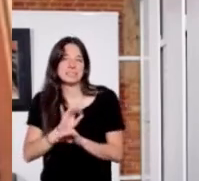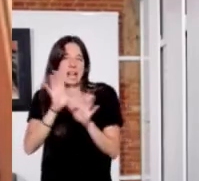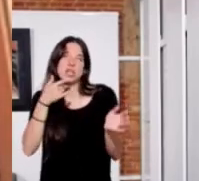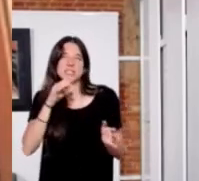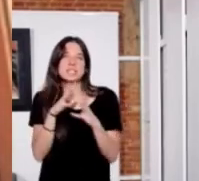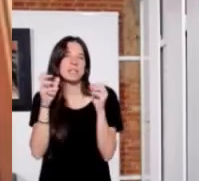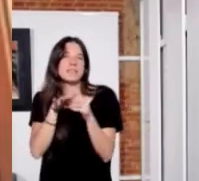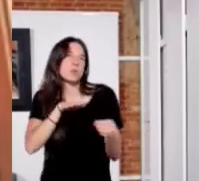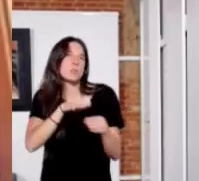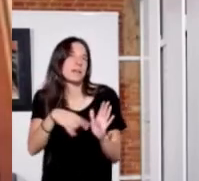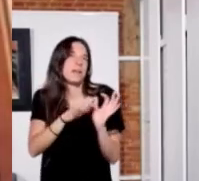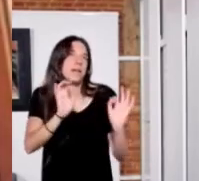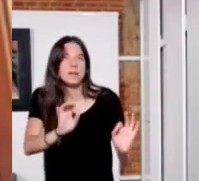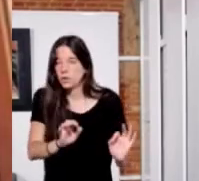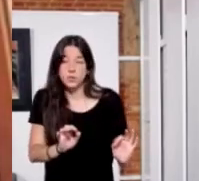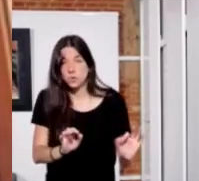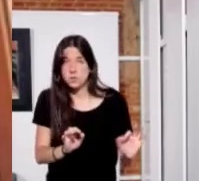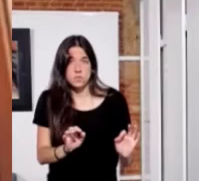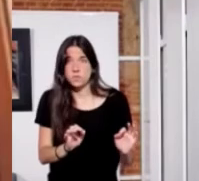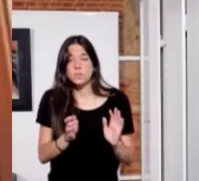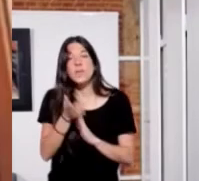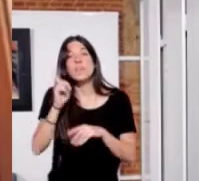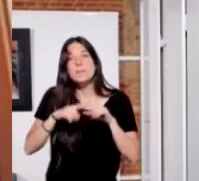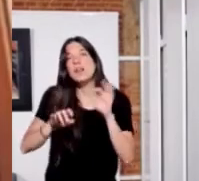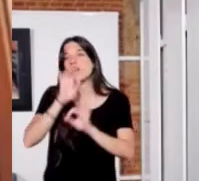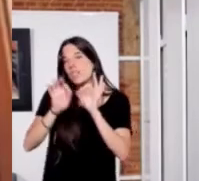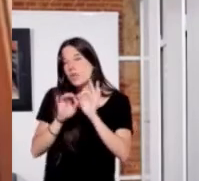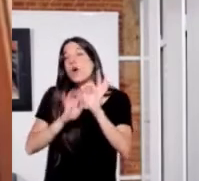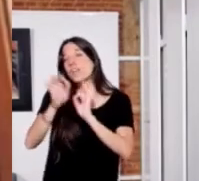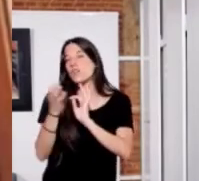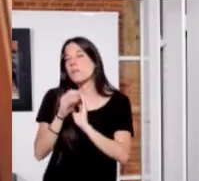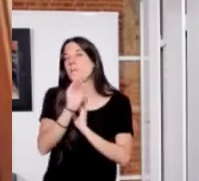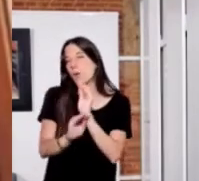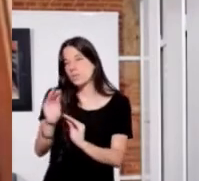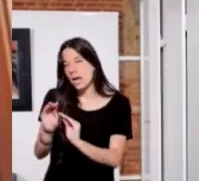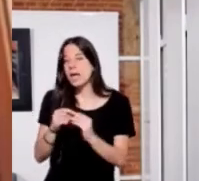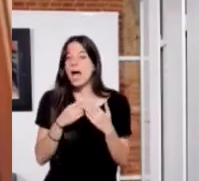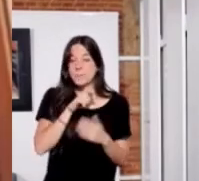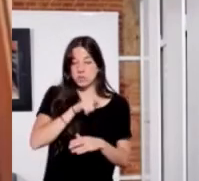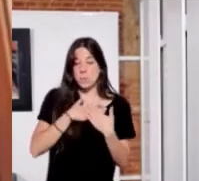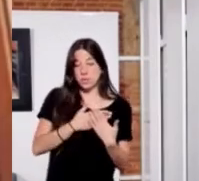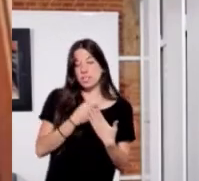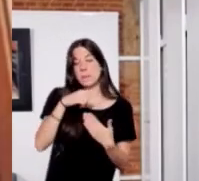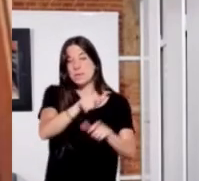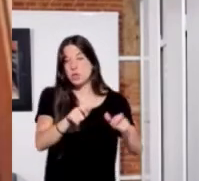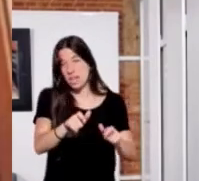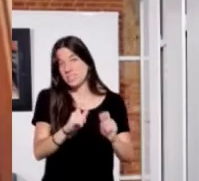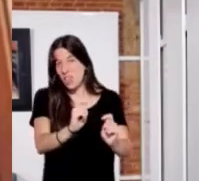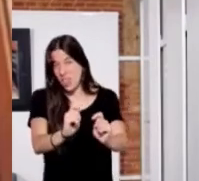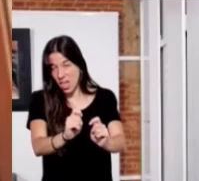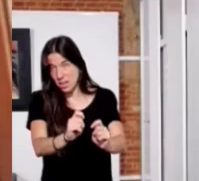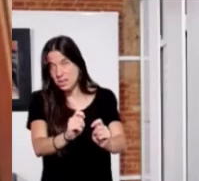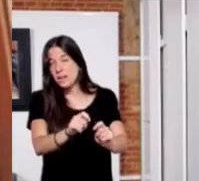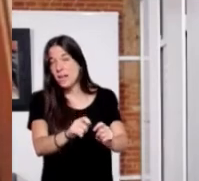están explicitadas. Ahí está la organización preguntándoles a voluntariado y a personas destinatarias de ese voluntariado, ¿qué esperas de